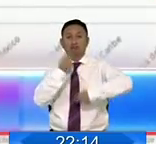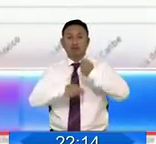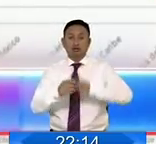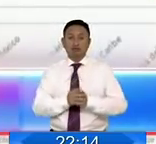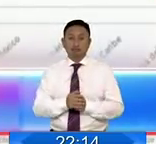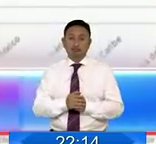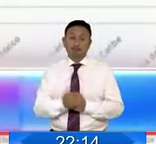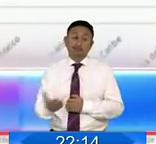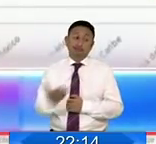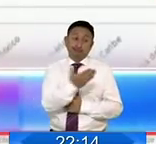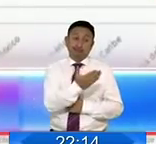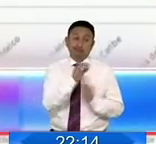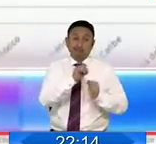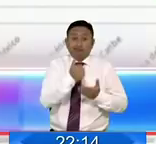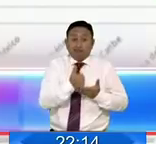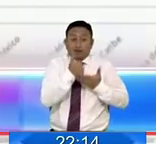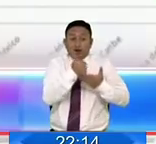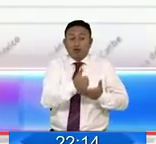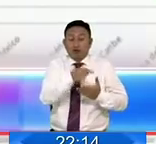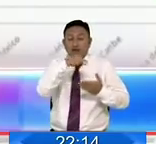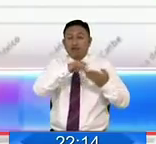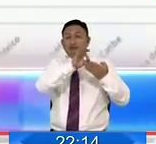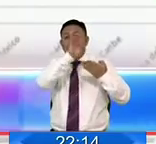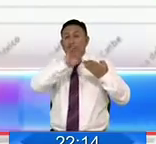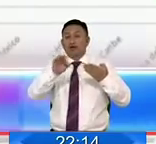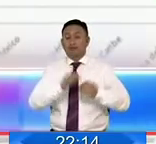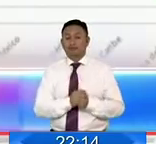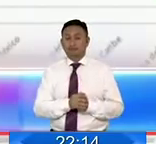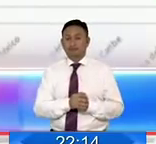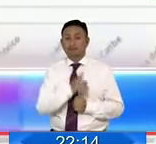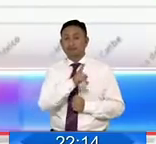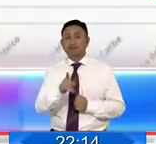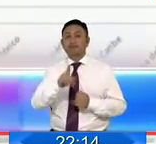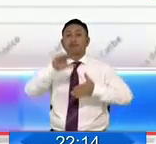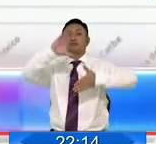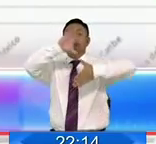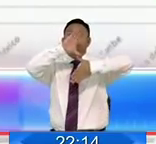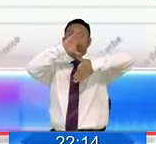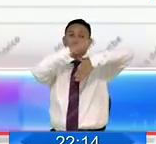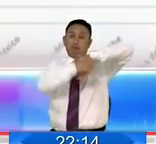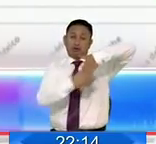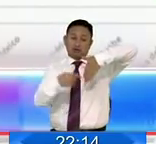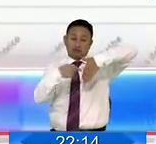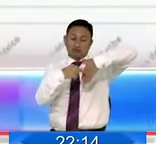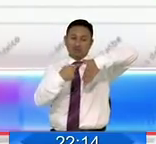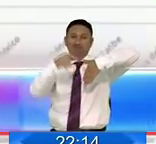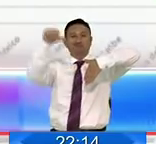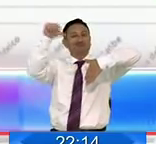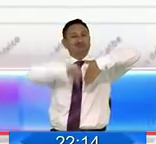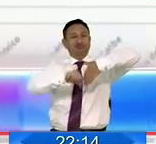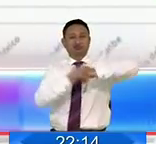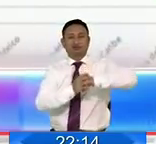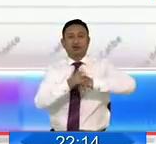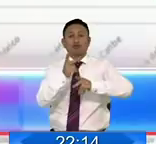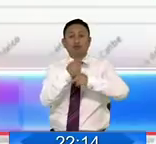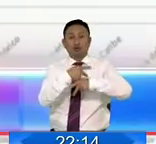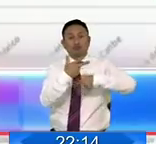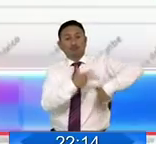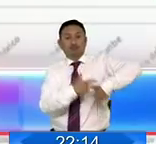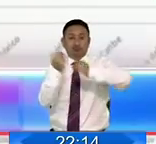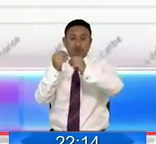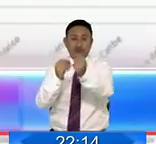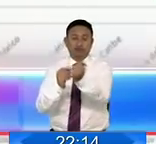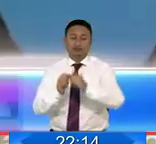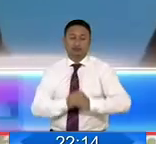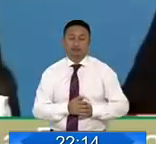esto pues ayuda al promedio regional, en tanto que América del Sur tiene un mal desempeño exportador